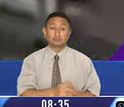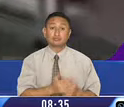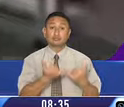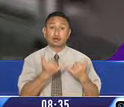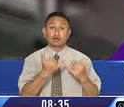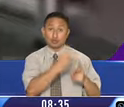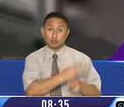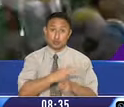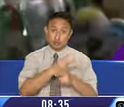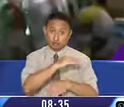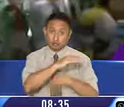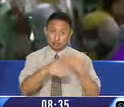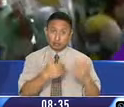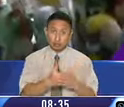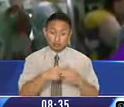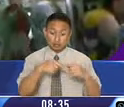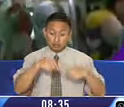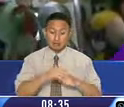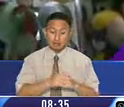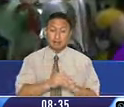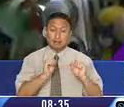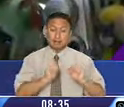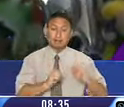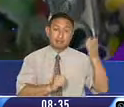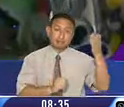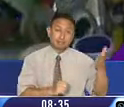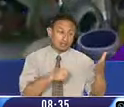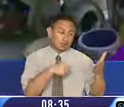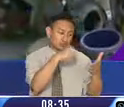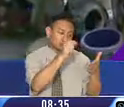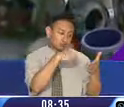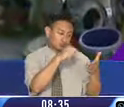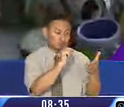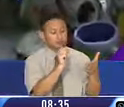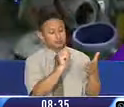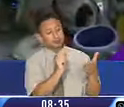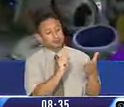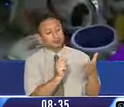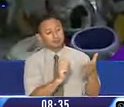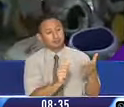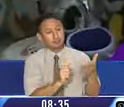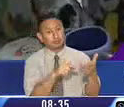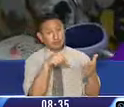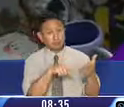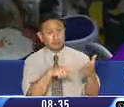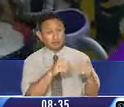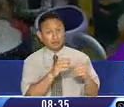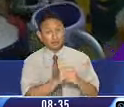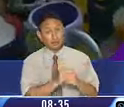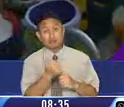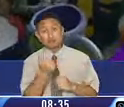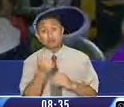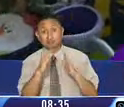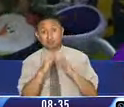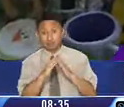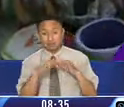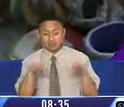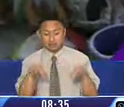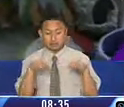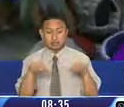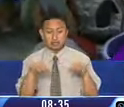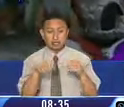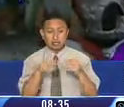entonces hacemos todo lo que es pintura en la teja. Igual estamos reciclando lo que tenemos en casa, tela,